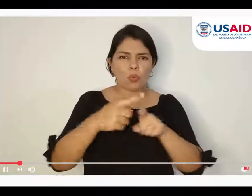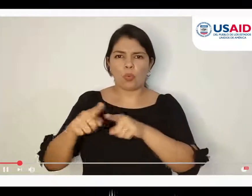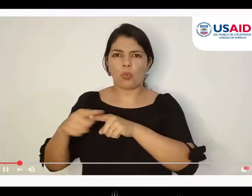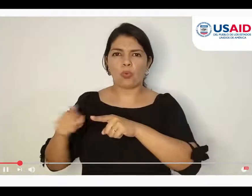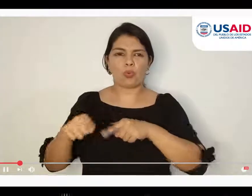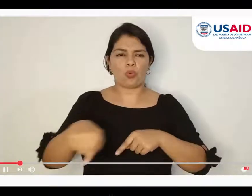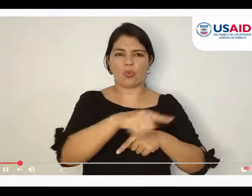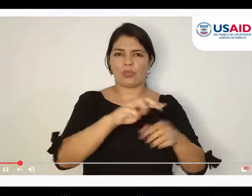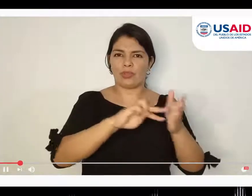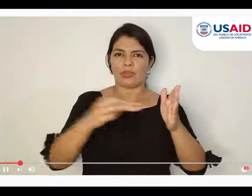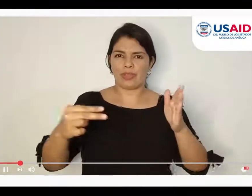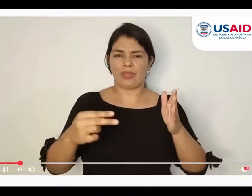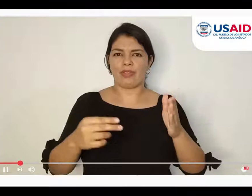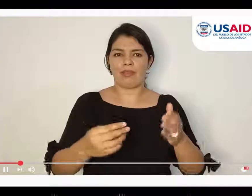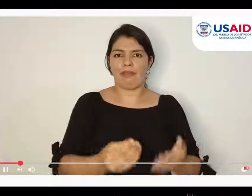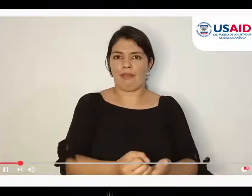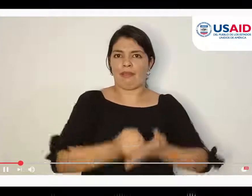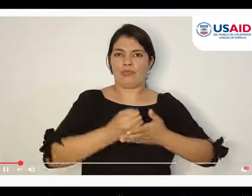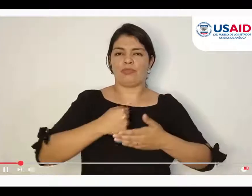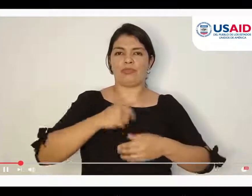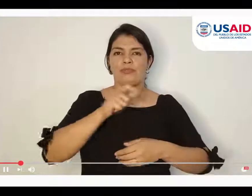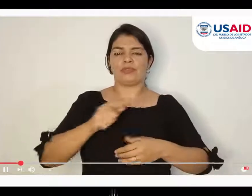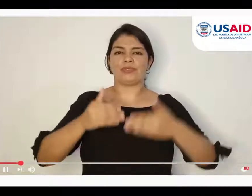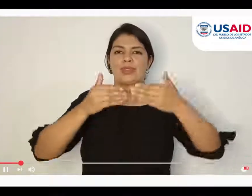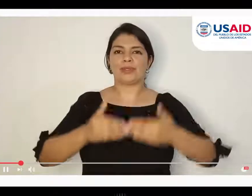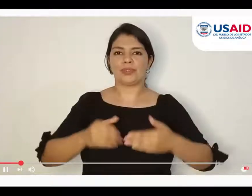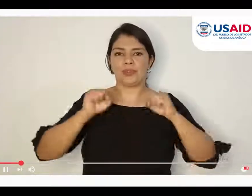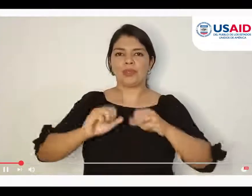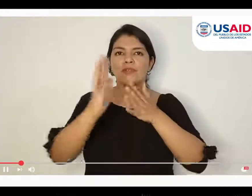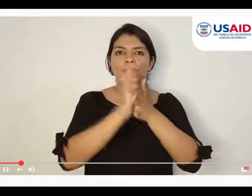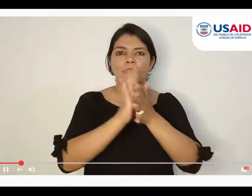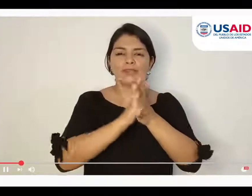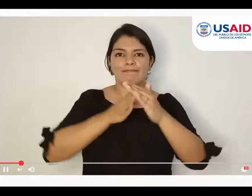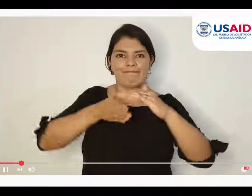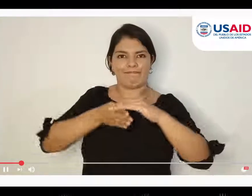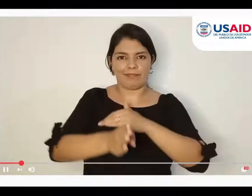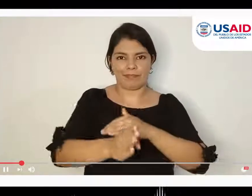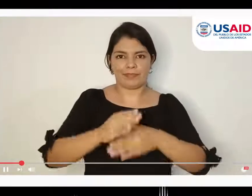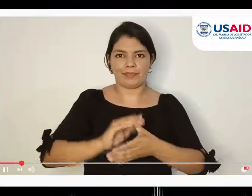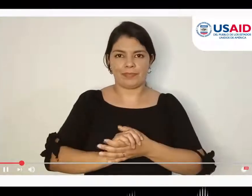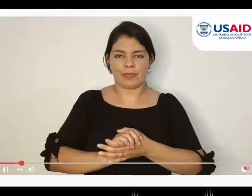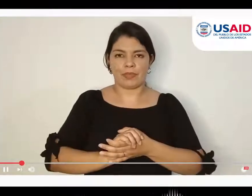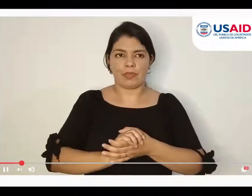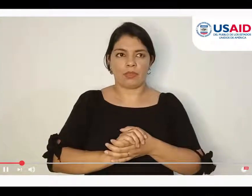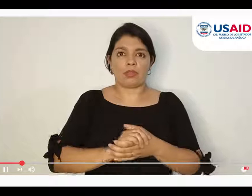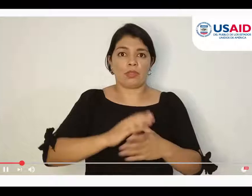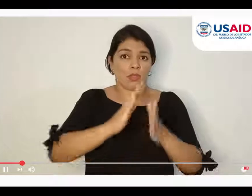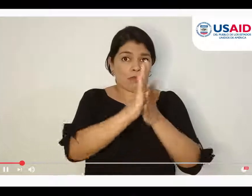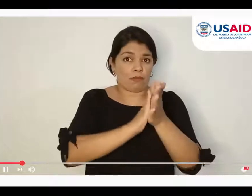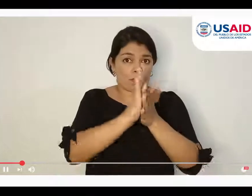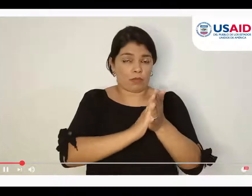medios que posibilitan el acceso a la información de las personas con discapacidad. Este derecho